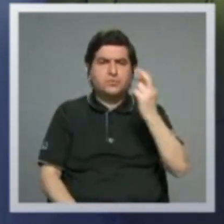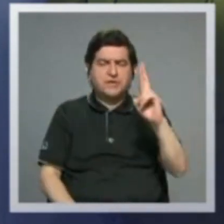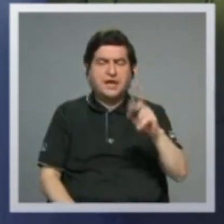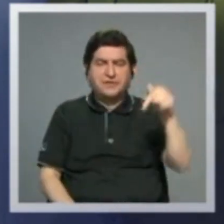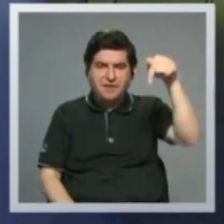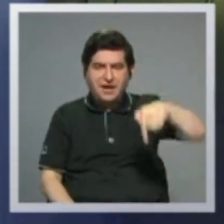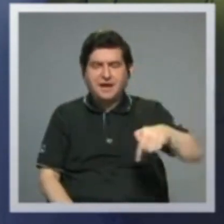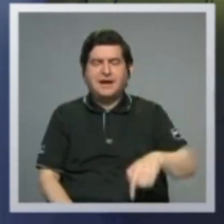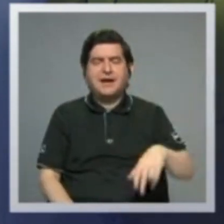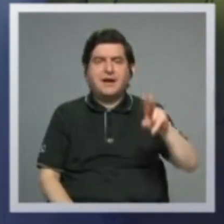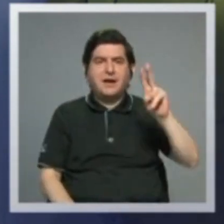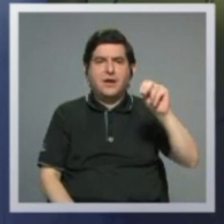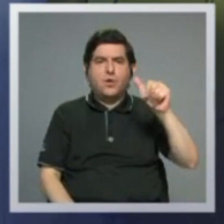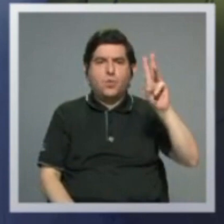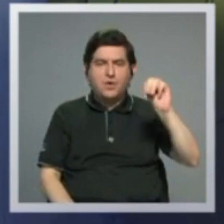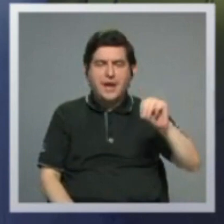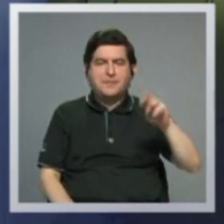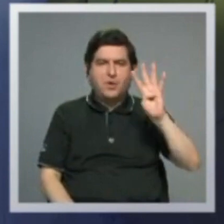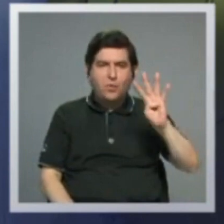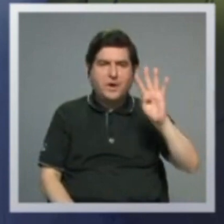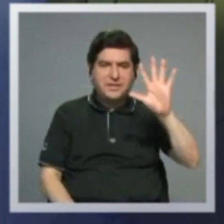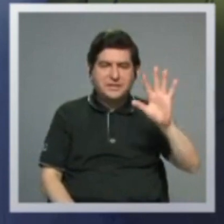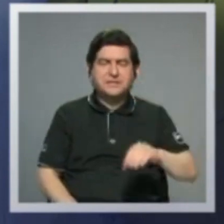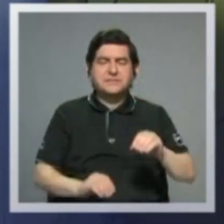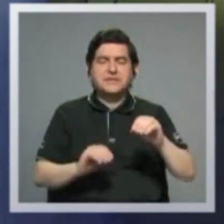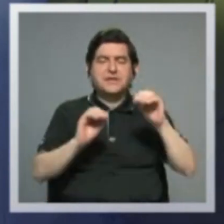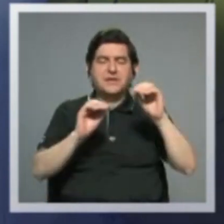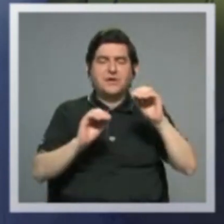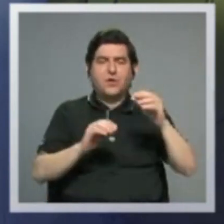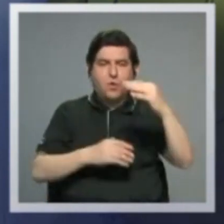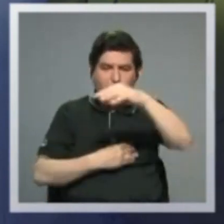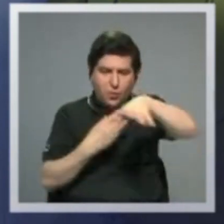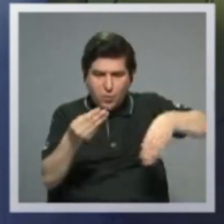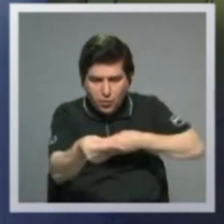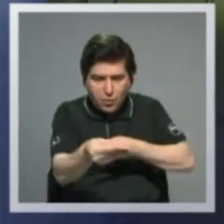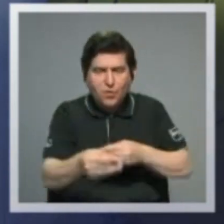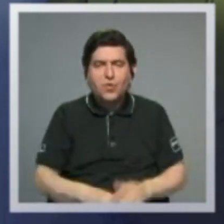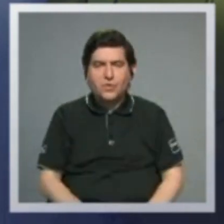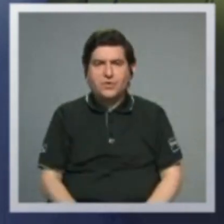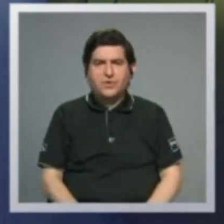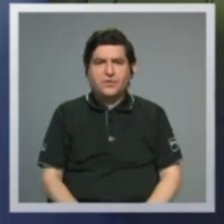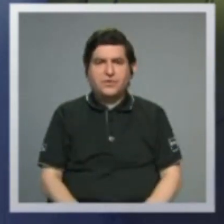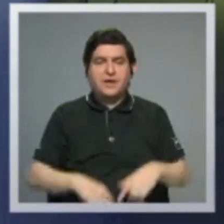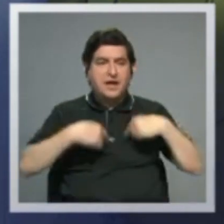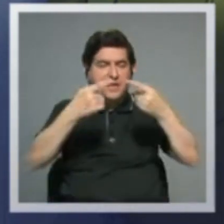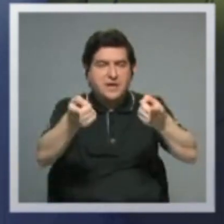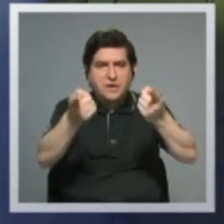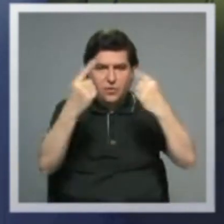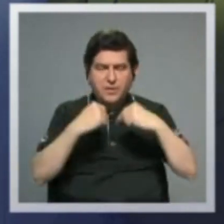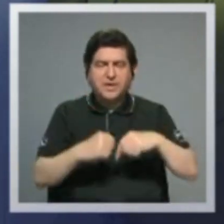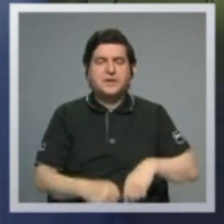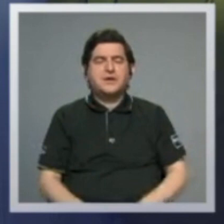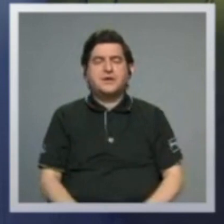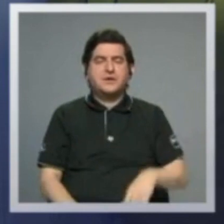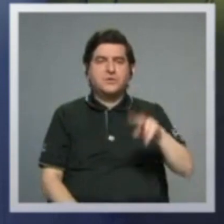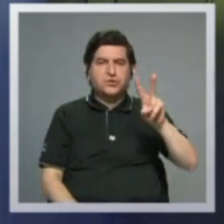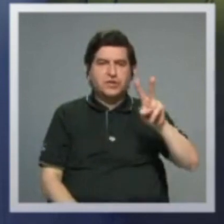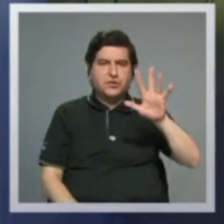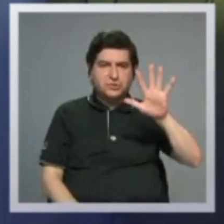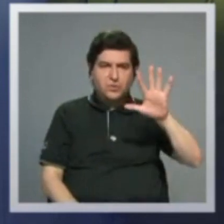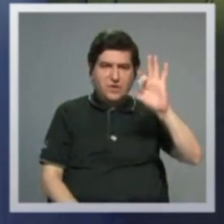habido 45 intercambios, profesores que van a la UNAM, profesores de la UNAM que han venido a la UCR,